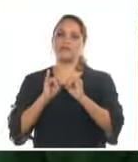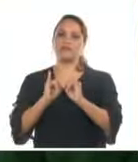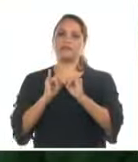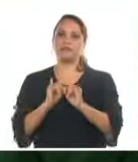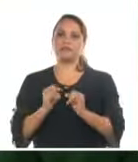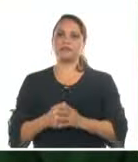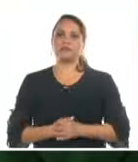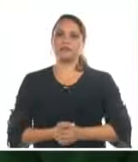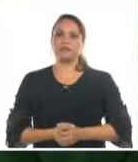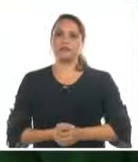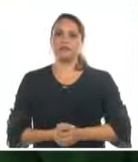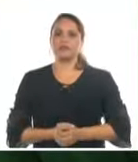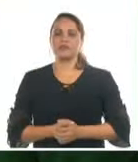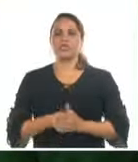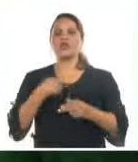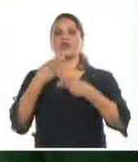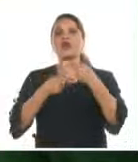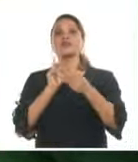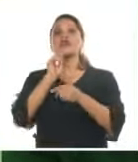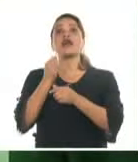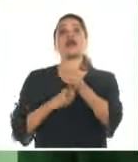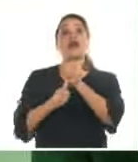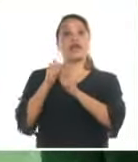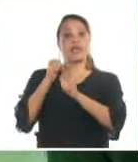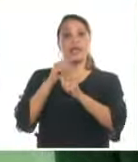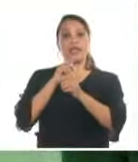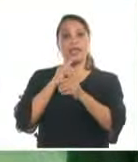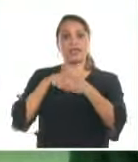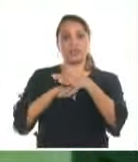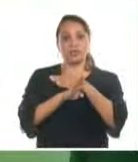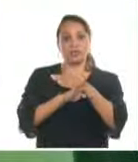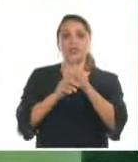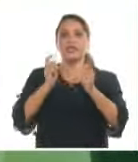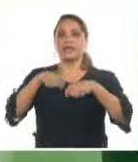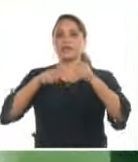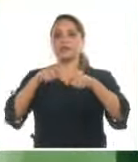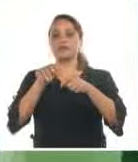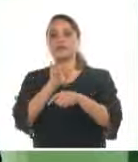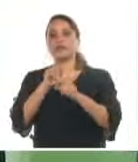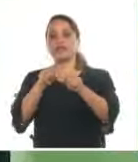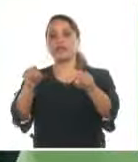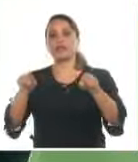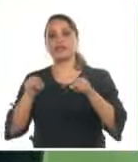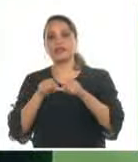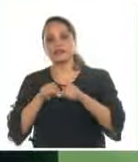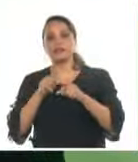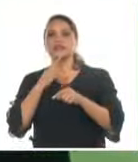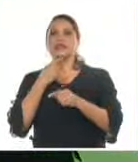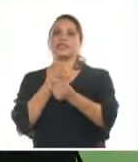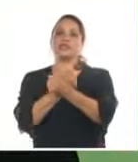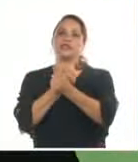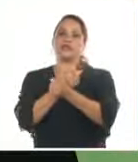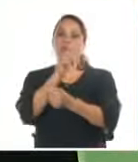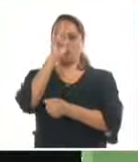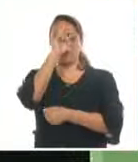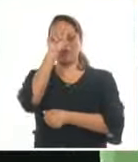ofreciendo información de lo que está sucediendo allá adentro en el salón de cirugía y también en las salas de este Centro Ortopédico